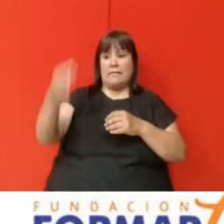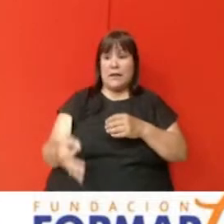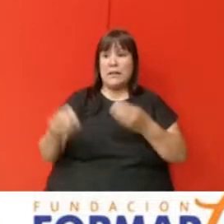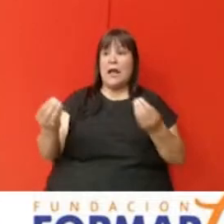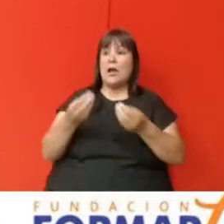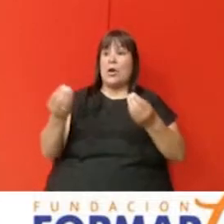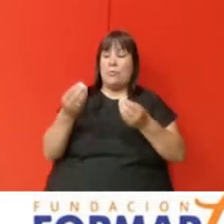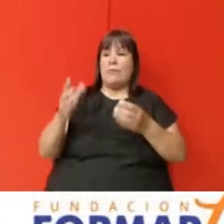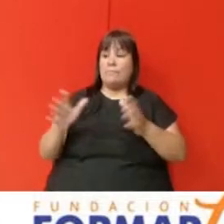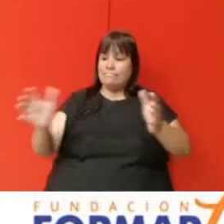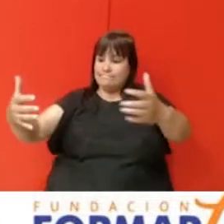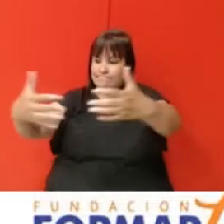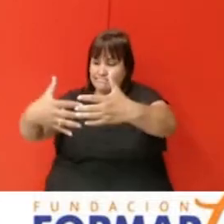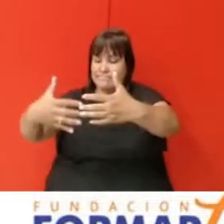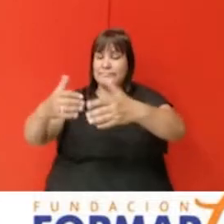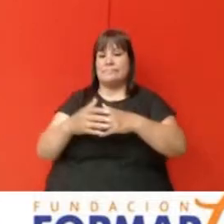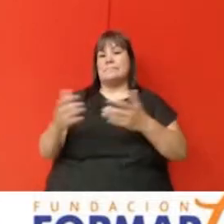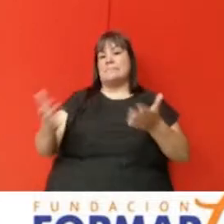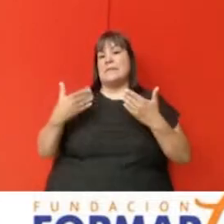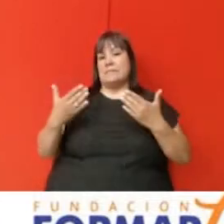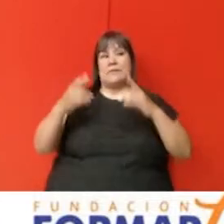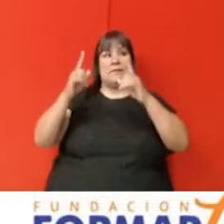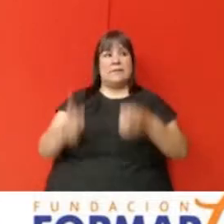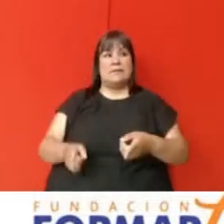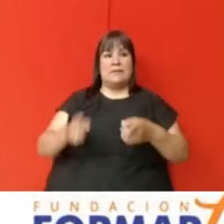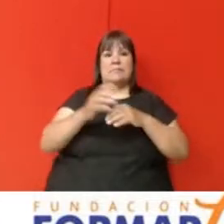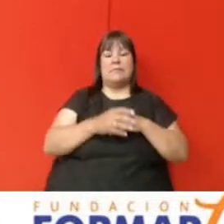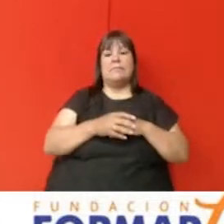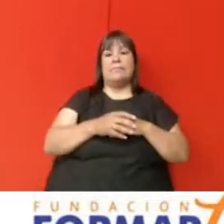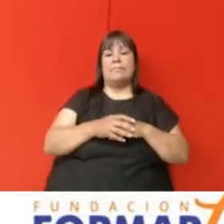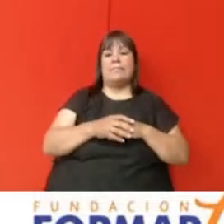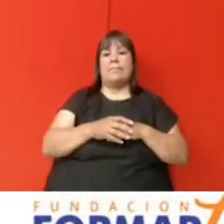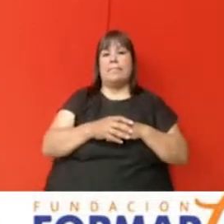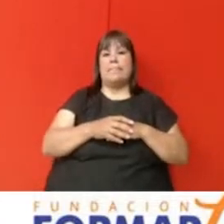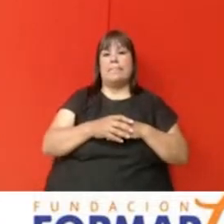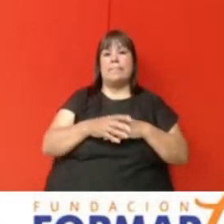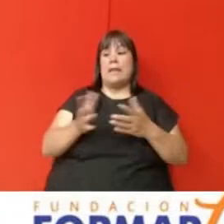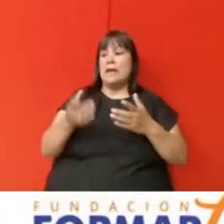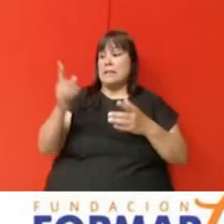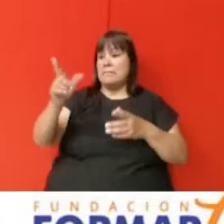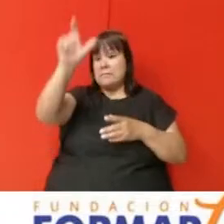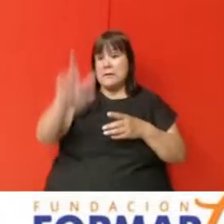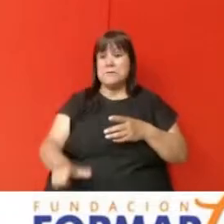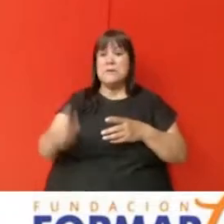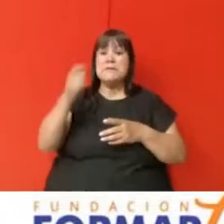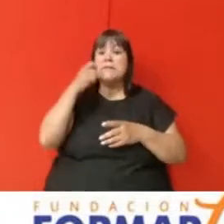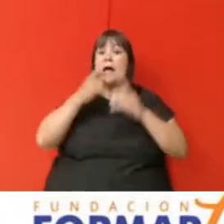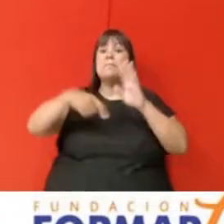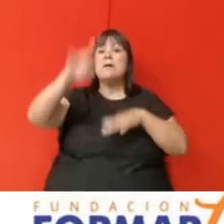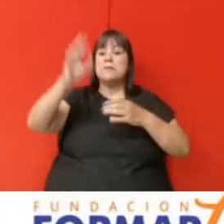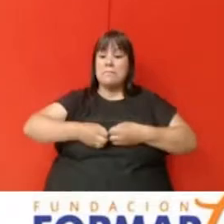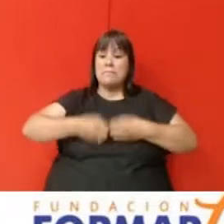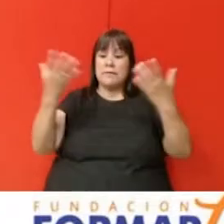ser contenida, pueda, digamos, también poder expresar lo que siente, lo que vive,